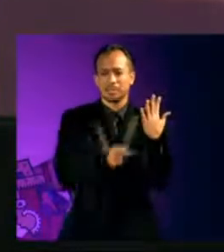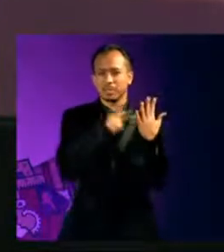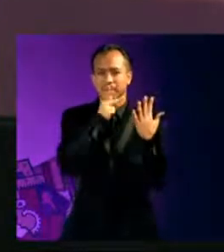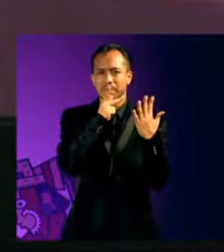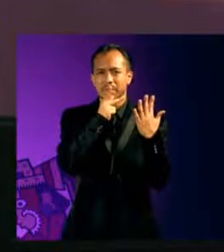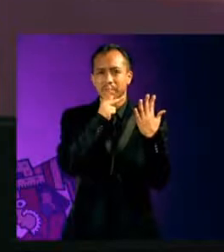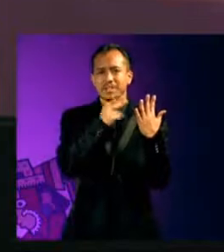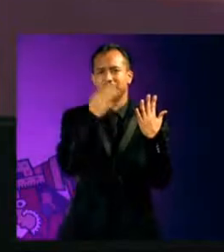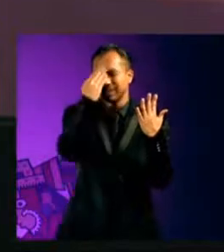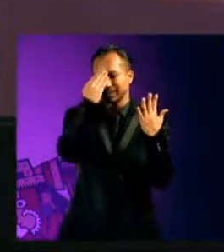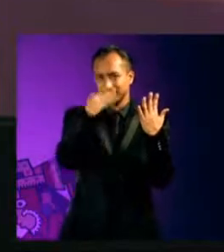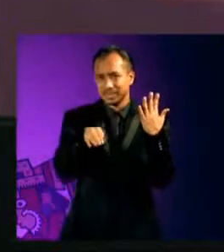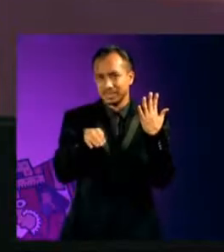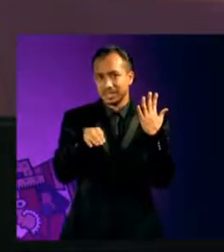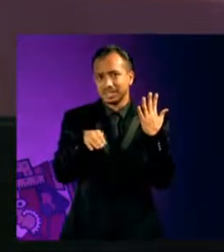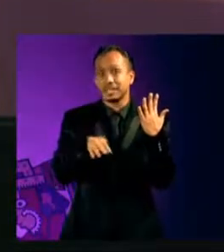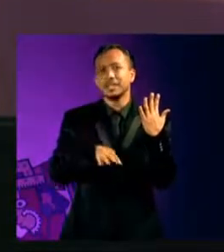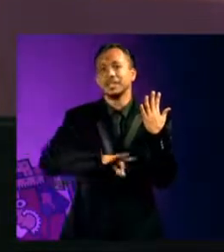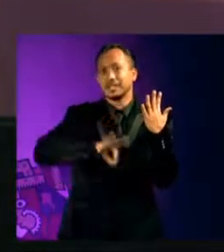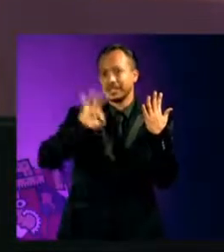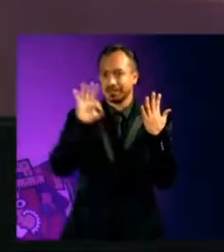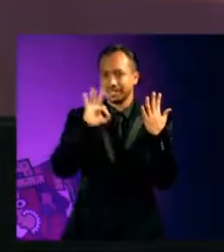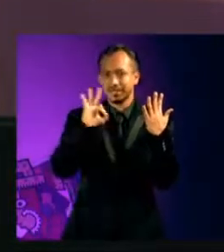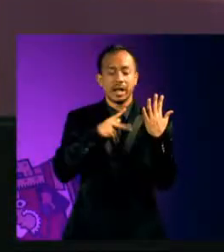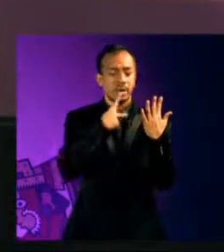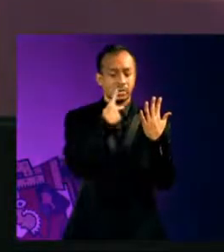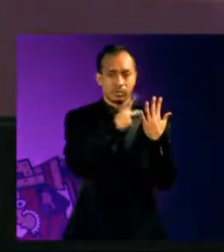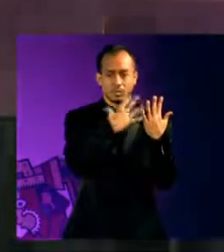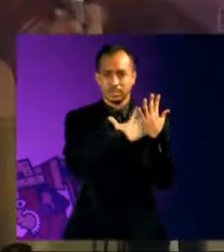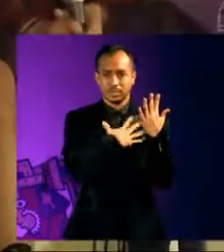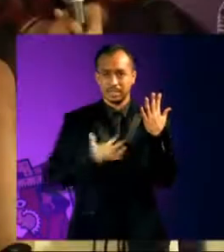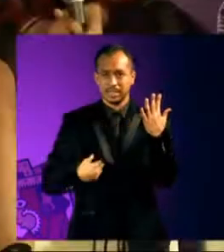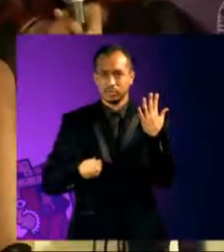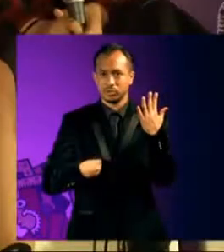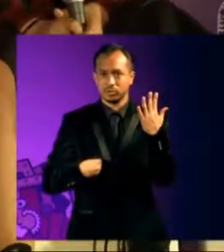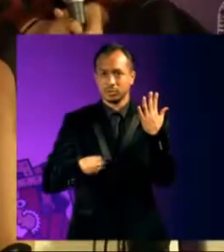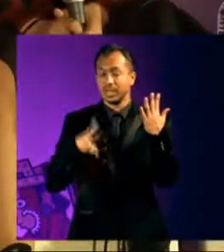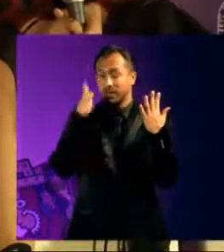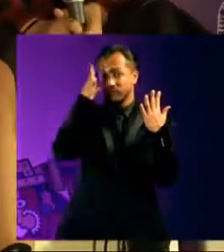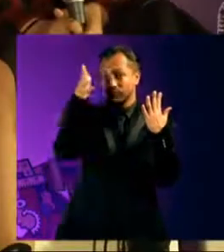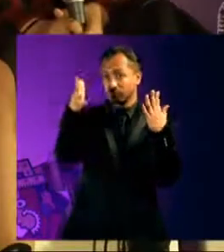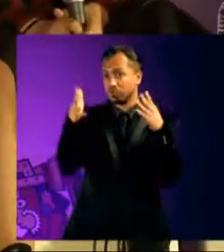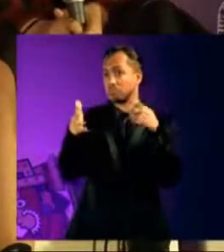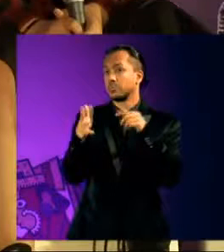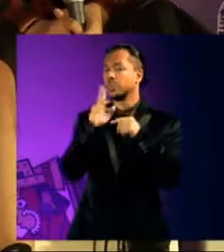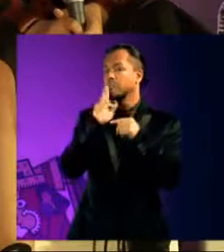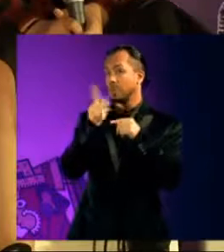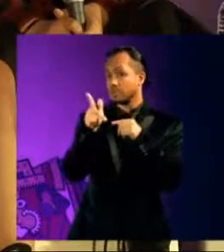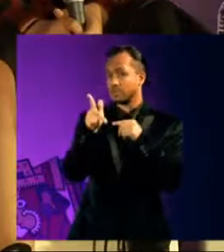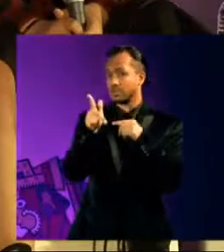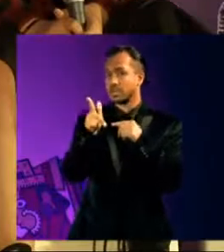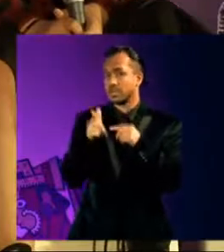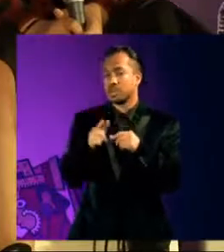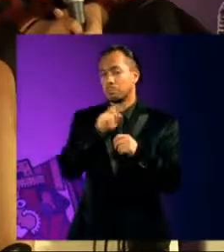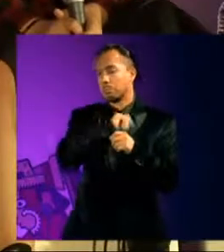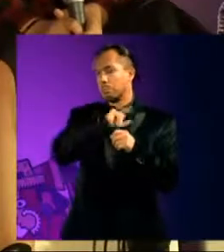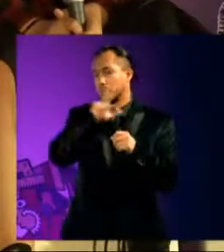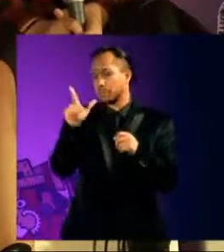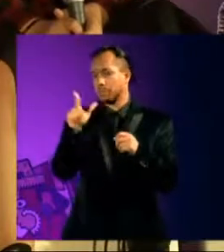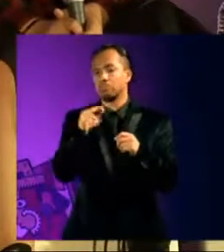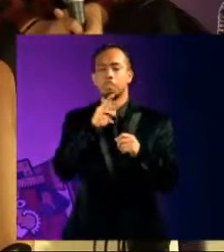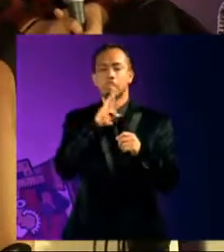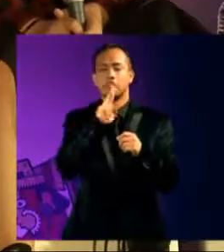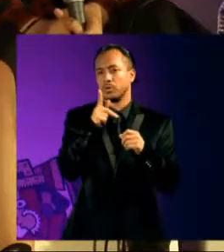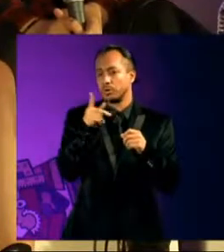de que sus hijos iban a tener una mejor vida que ellos y mi generación fue la primera que ya no hubo esa seguridad que